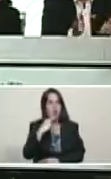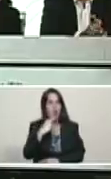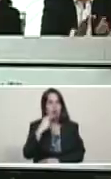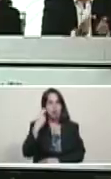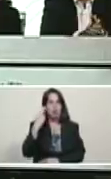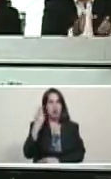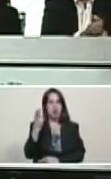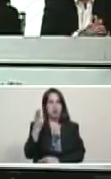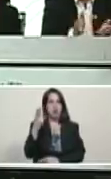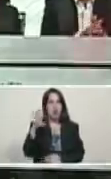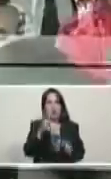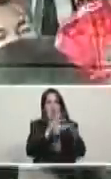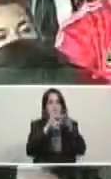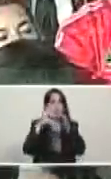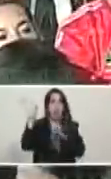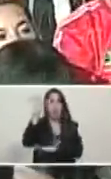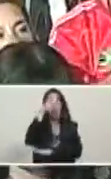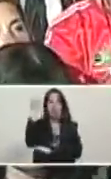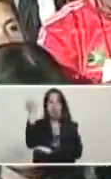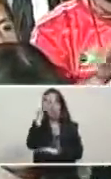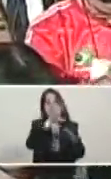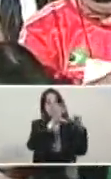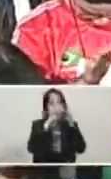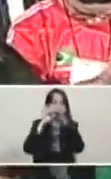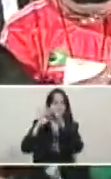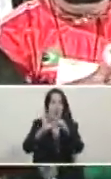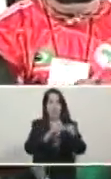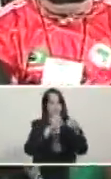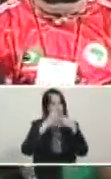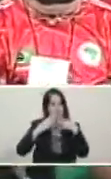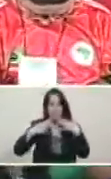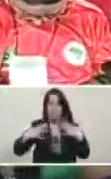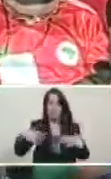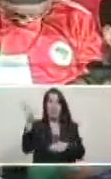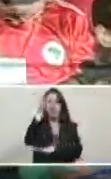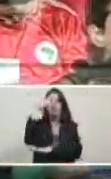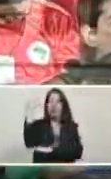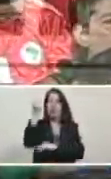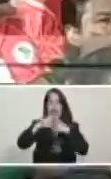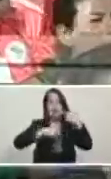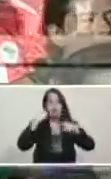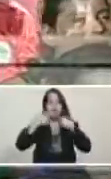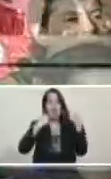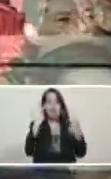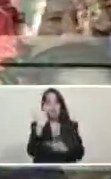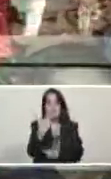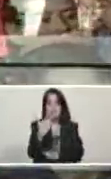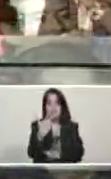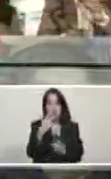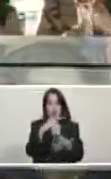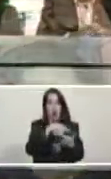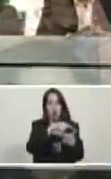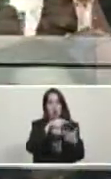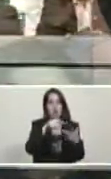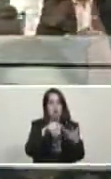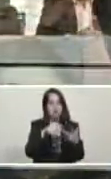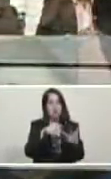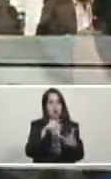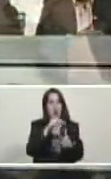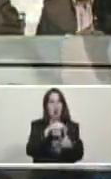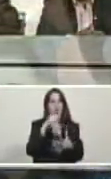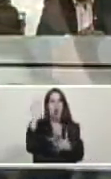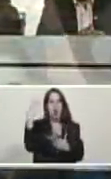unitaria hermosa bandera tricolor que nos une en hermandad a colombia y a venezuela